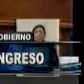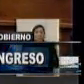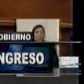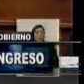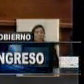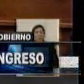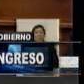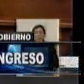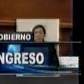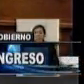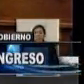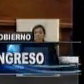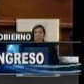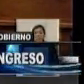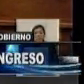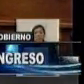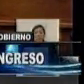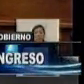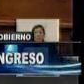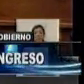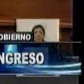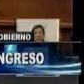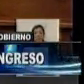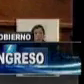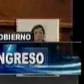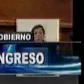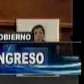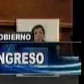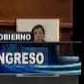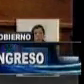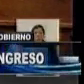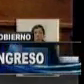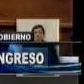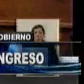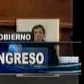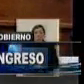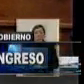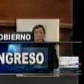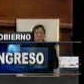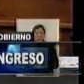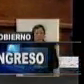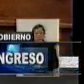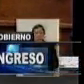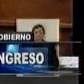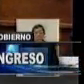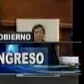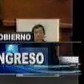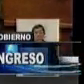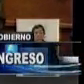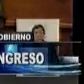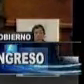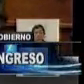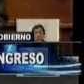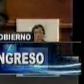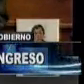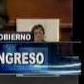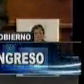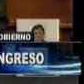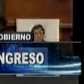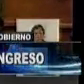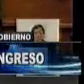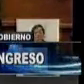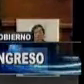razón es indispensable abocarse a la solución del problema remunerativo y pensionario que afecta a la familia militar y